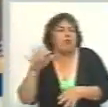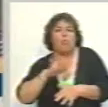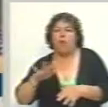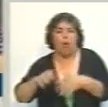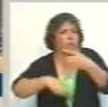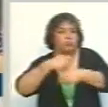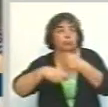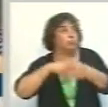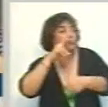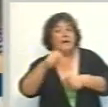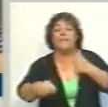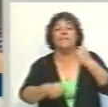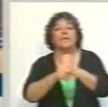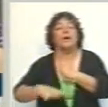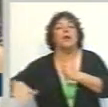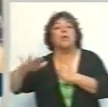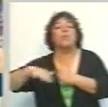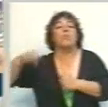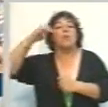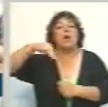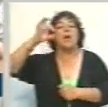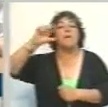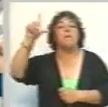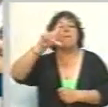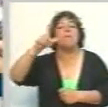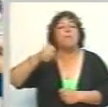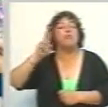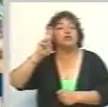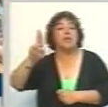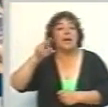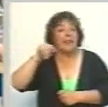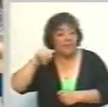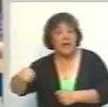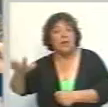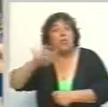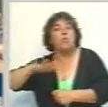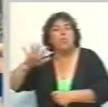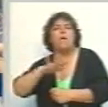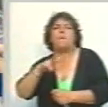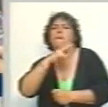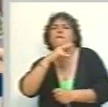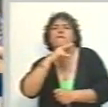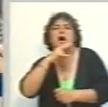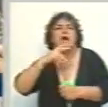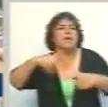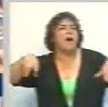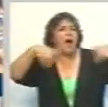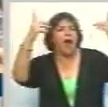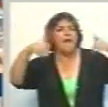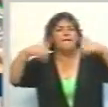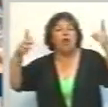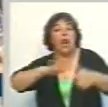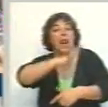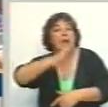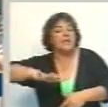maravillosos. Llega hasta la zona del Mollar, y del Mollar se va hacia la zona de Cámara, una zona muy verde, zona de yungas en Rosario Lerma, mucho río.